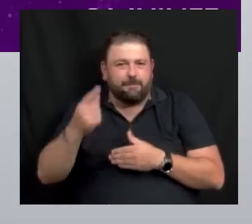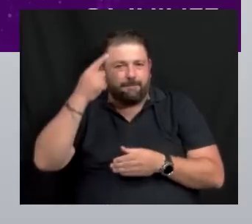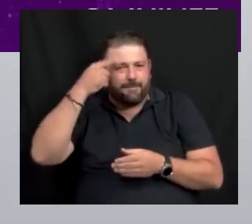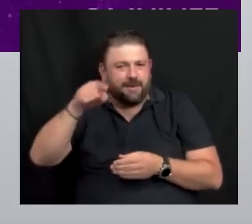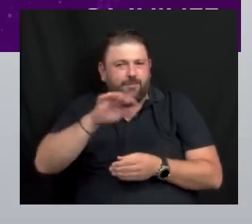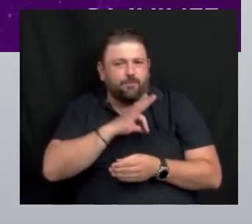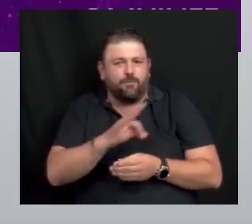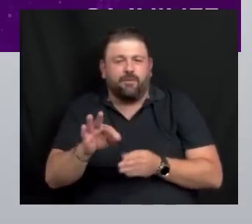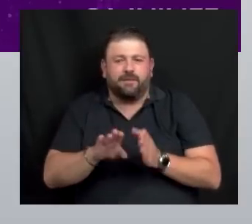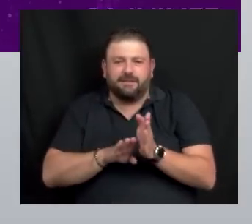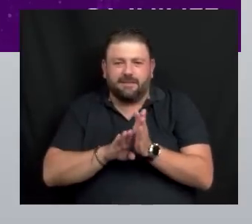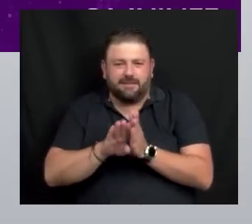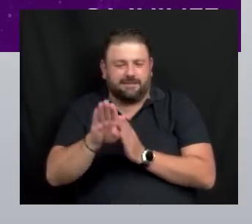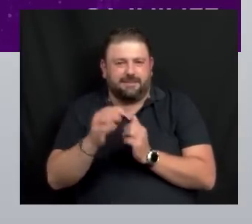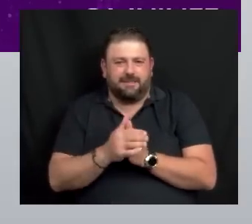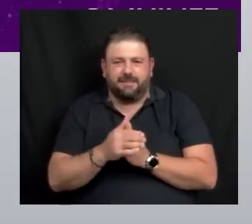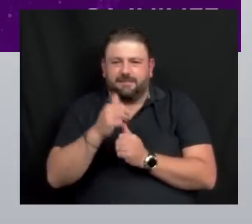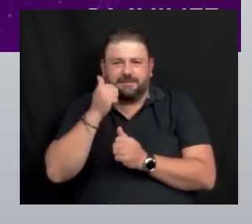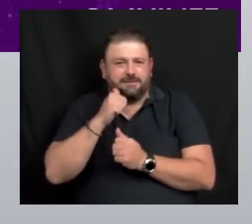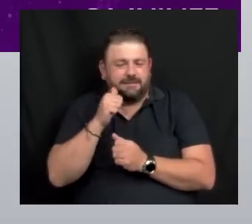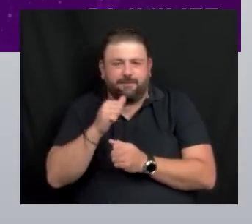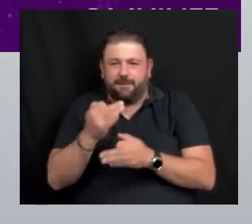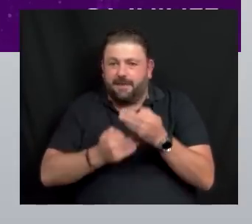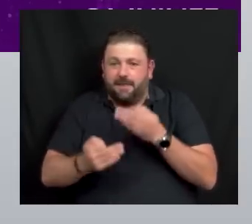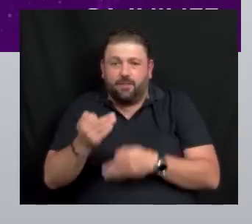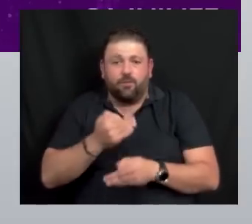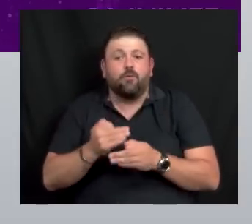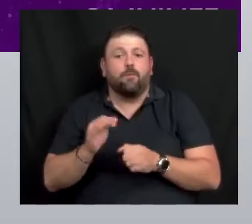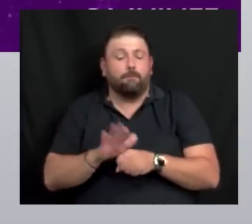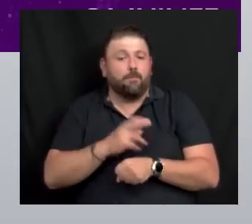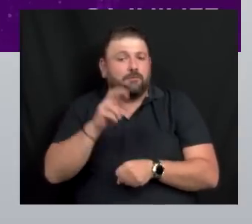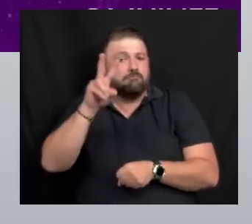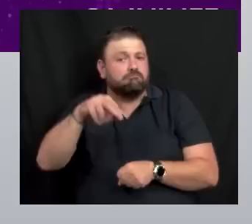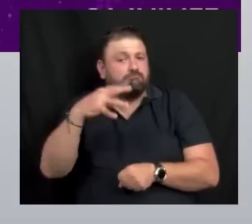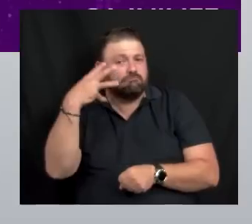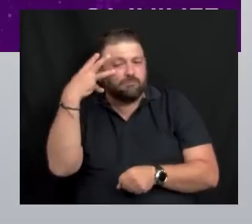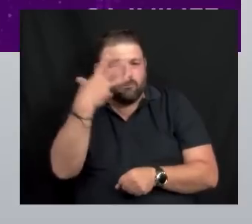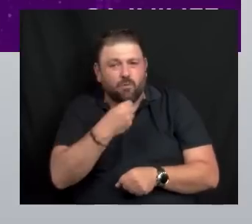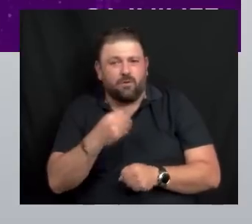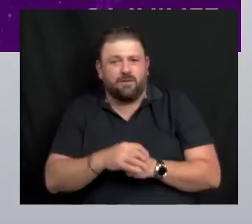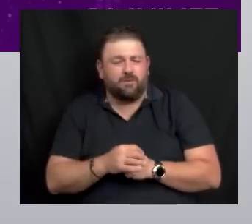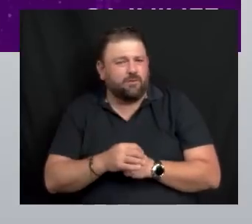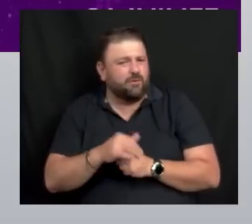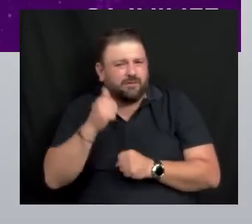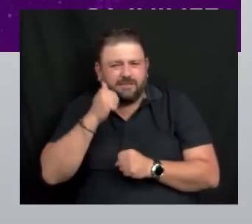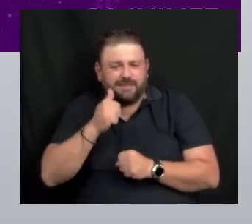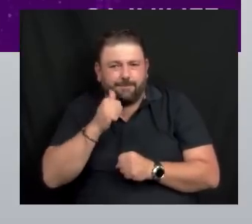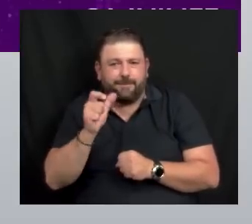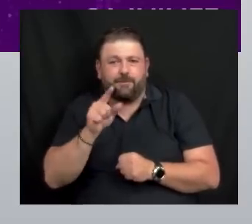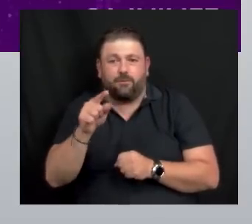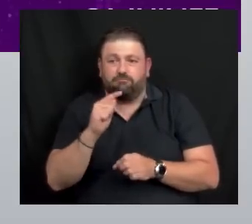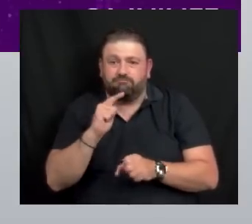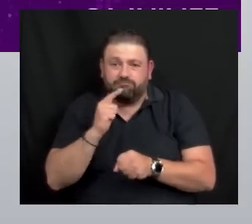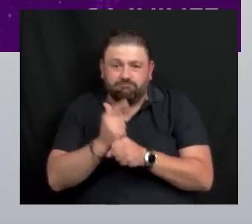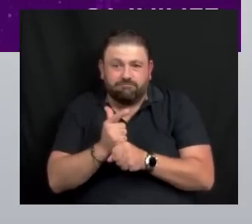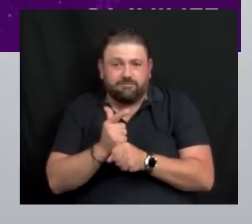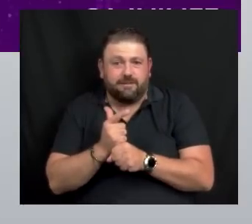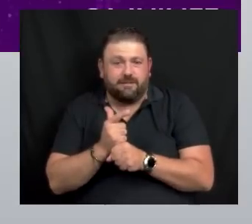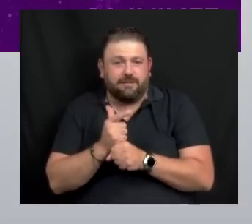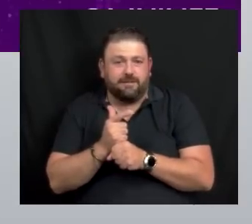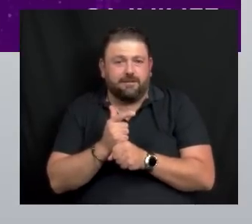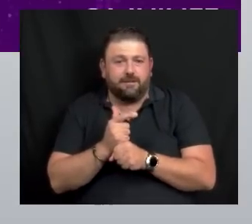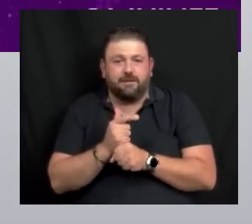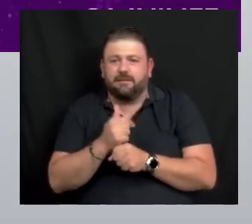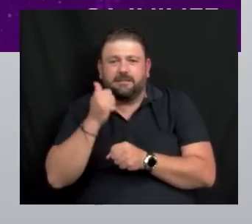parte de desarrollo humano y también empresarial. Es una maravilla. Esto es darte cuenta. Fíjense, Jorge